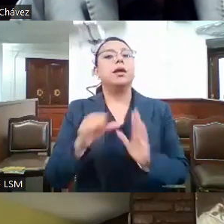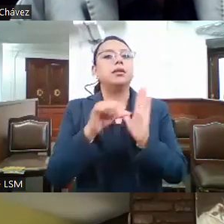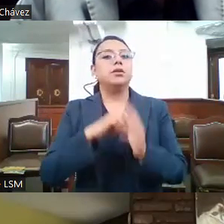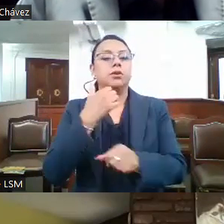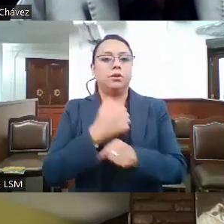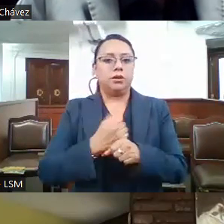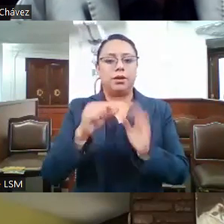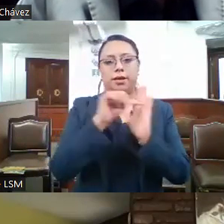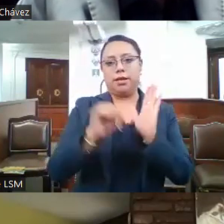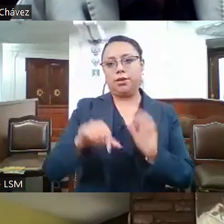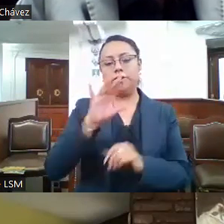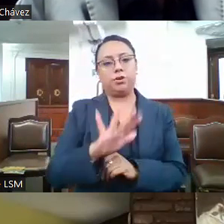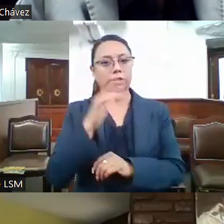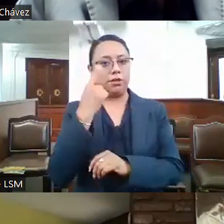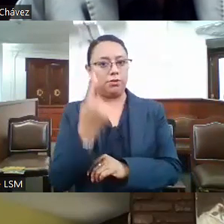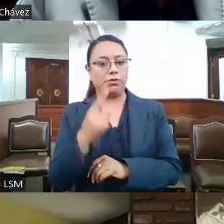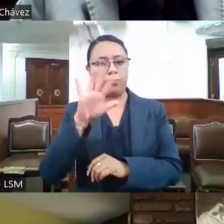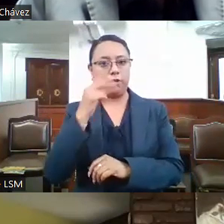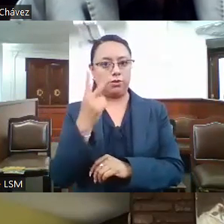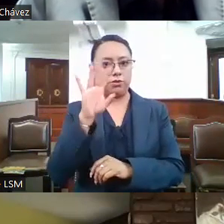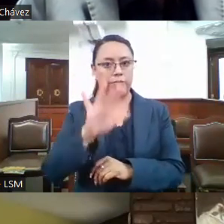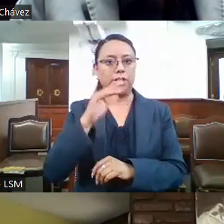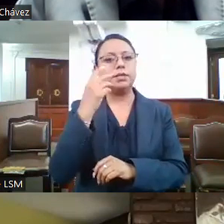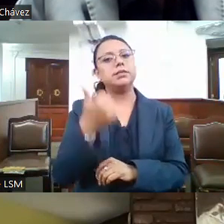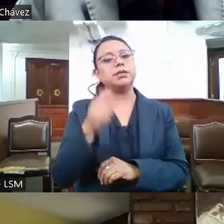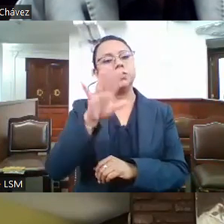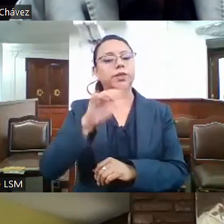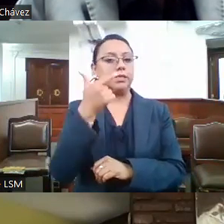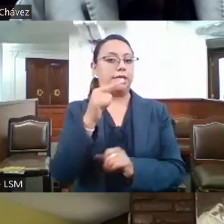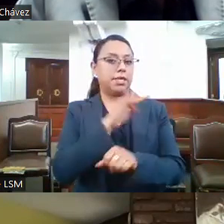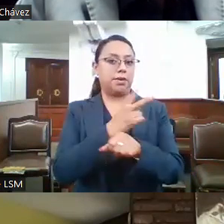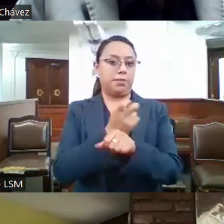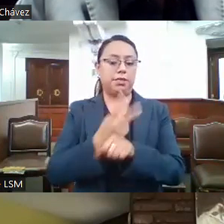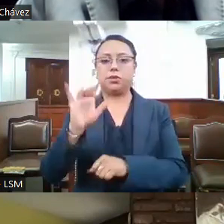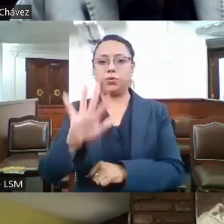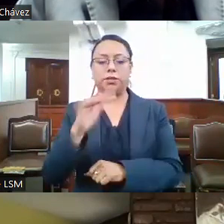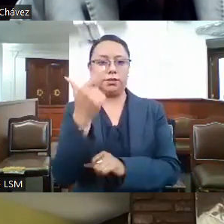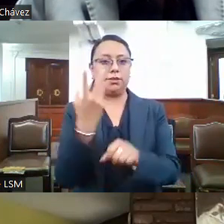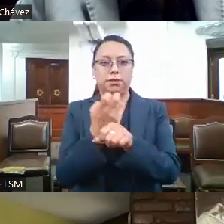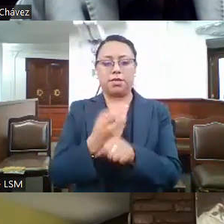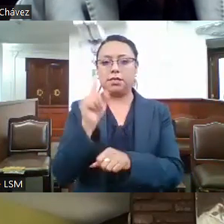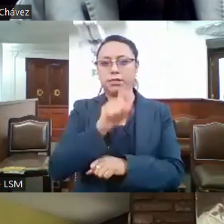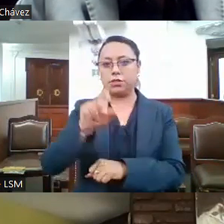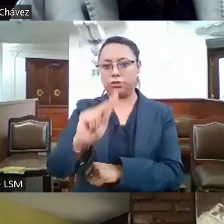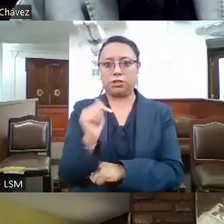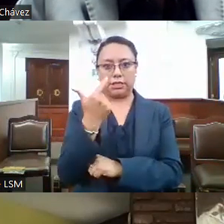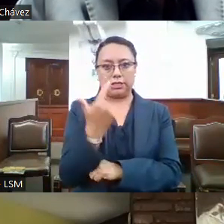51, 52, 56, 57, 57 bis, 57 ter,